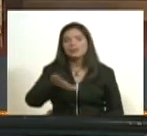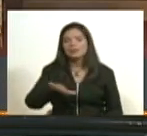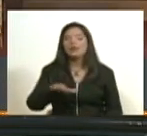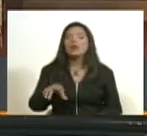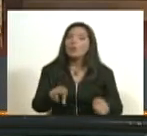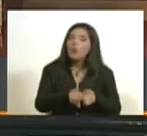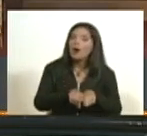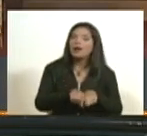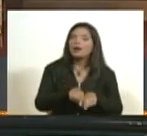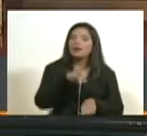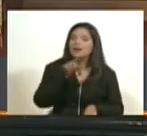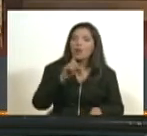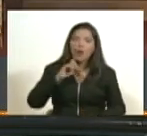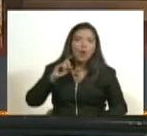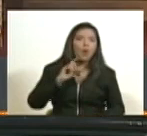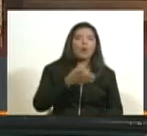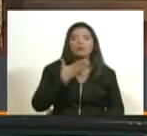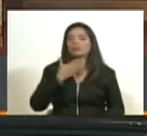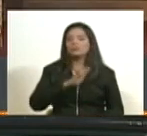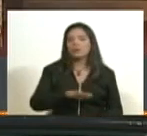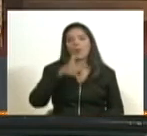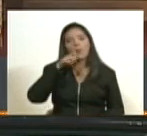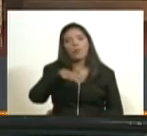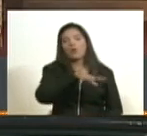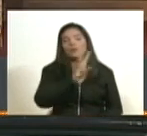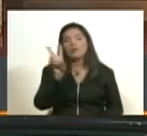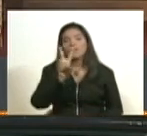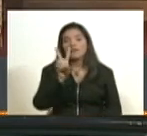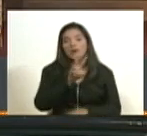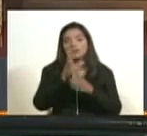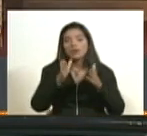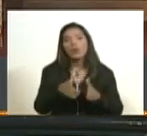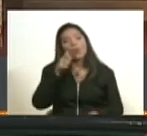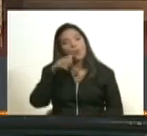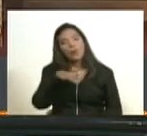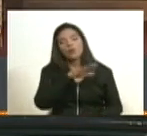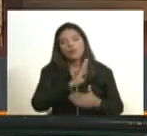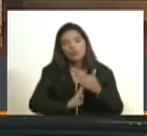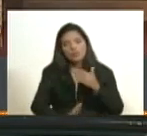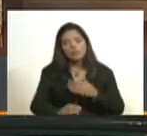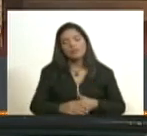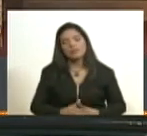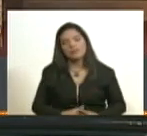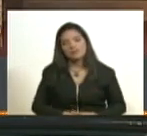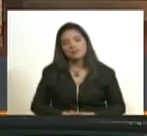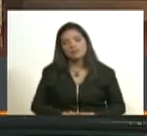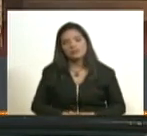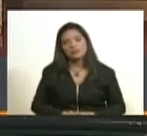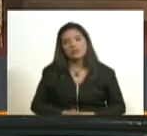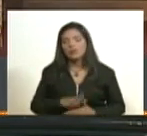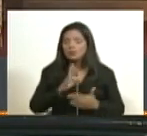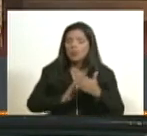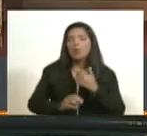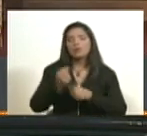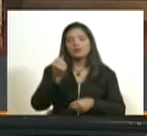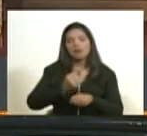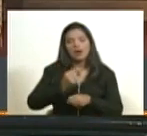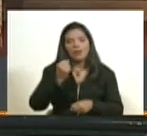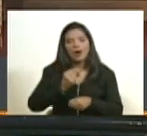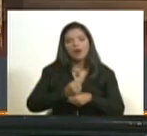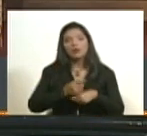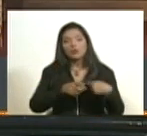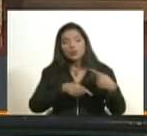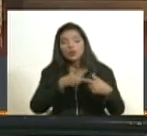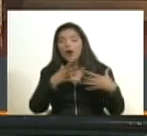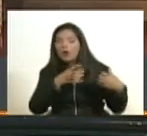pretende crear un odio y un desprecio al pueblo de Venezuela, que es un pueblo humilde, noble, trabajador, heredero de